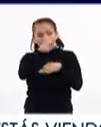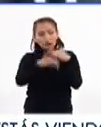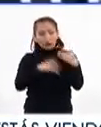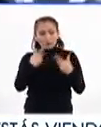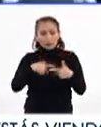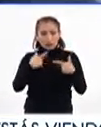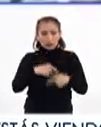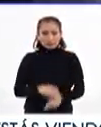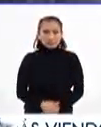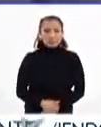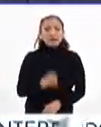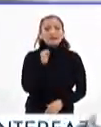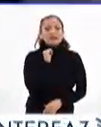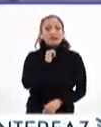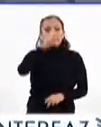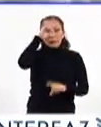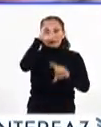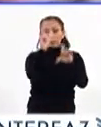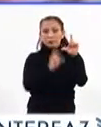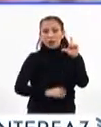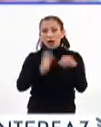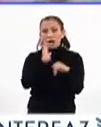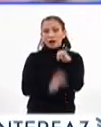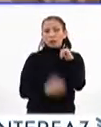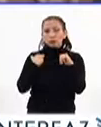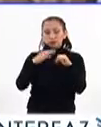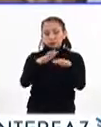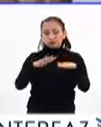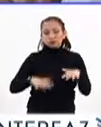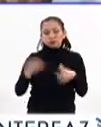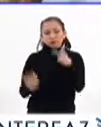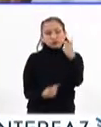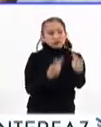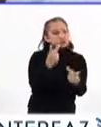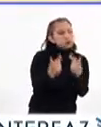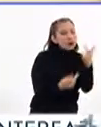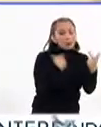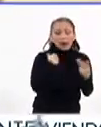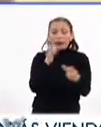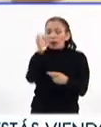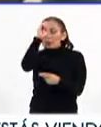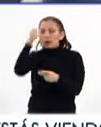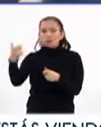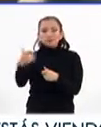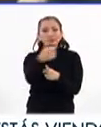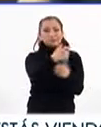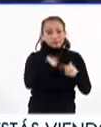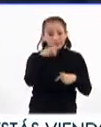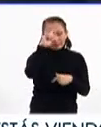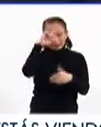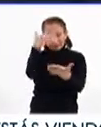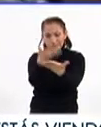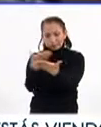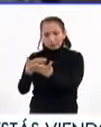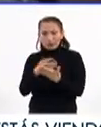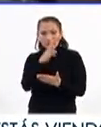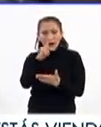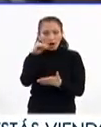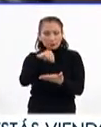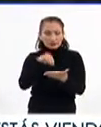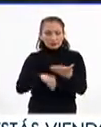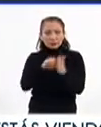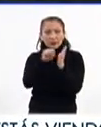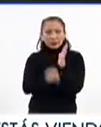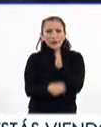los involucrados. El Senado de la República concluyó los foros de consulta para escuchar las propuestas que contribuyan a mejorar el